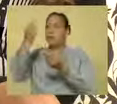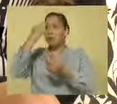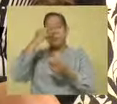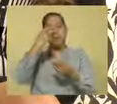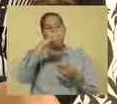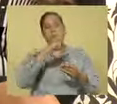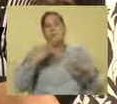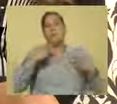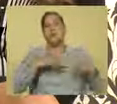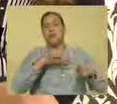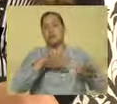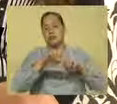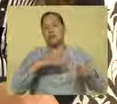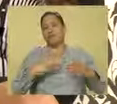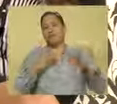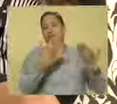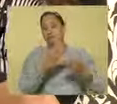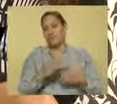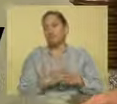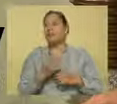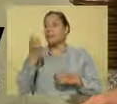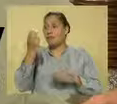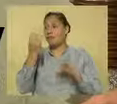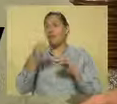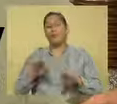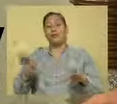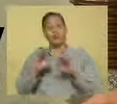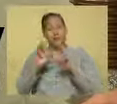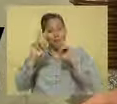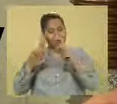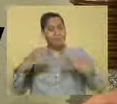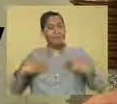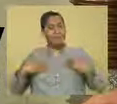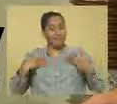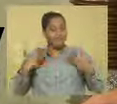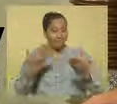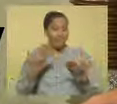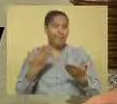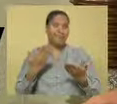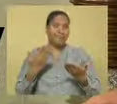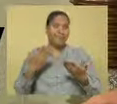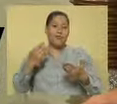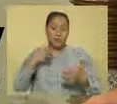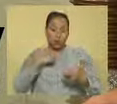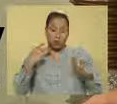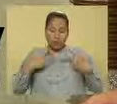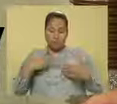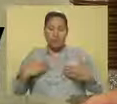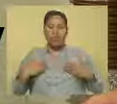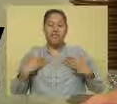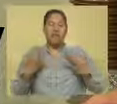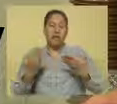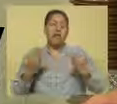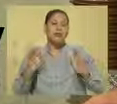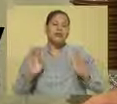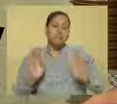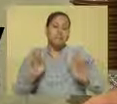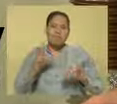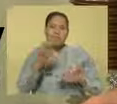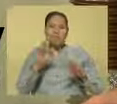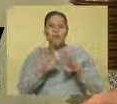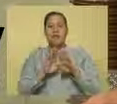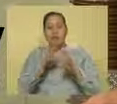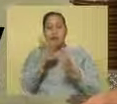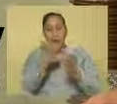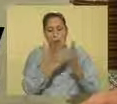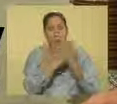para la inversión. Pues algo importante, hablas también de la confianza, pues que debemos de tener nosotros como ciudadanos. Y pues hablas de un incremento